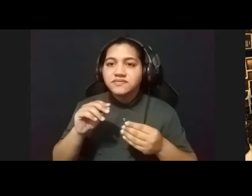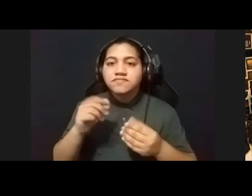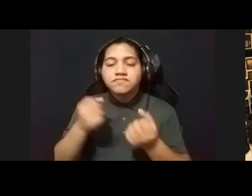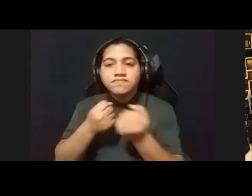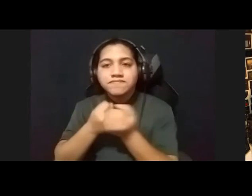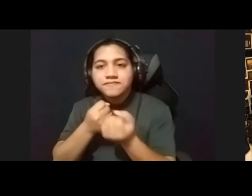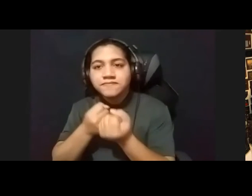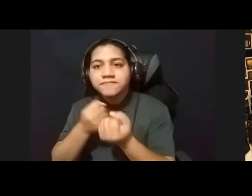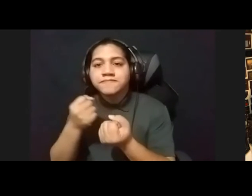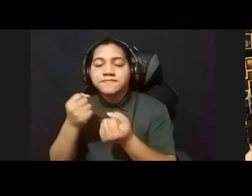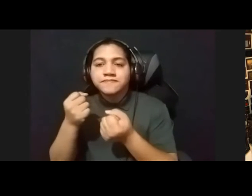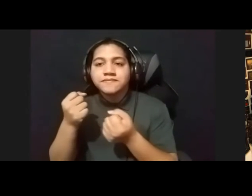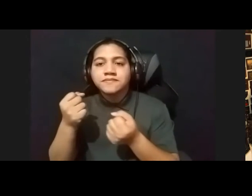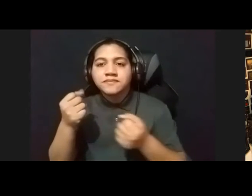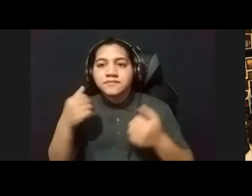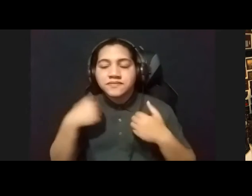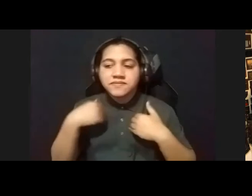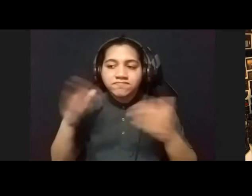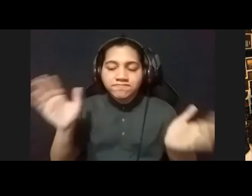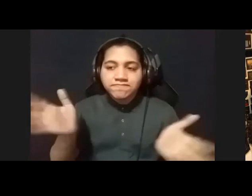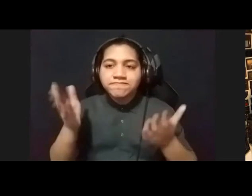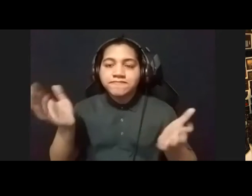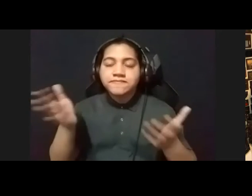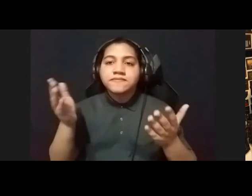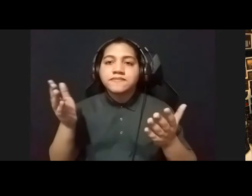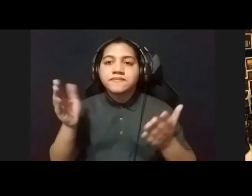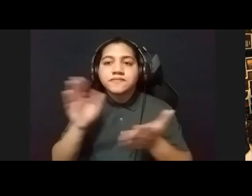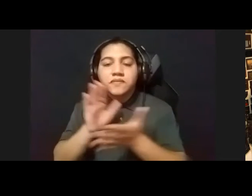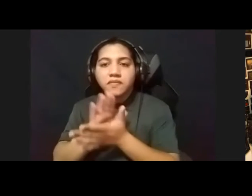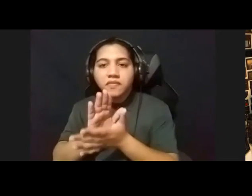tenemos que fomentarla en todas las escuelas,